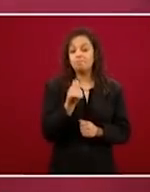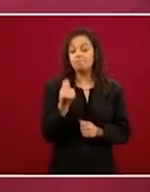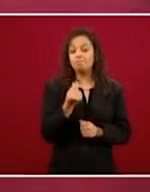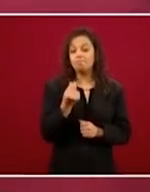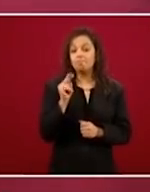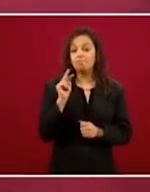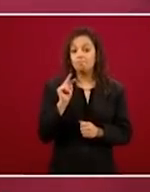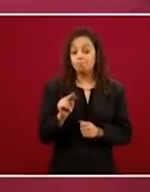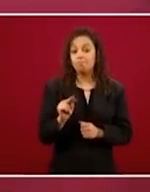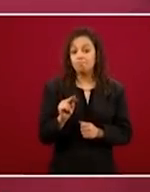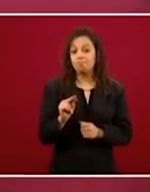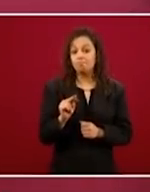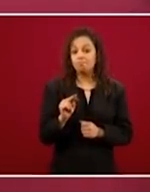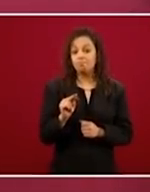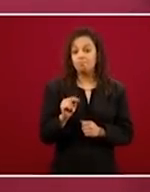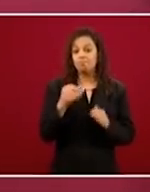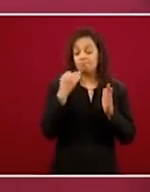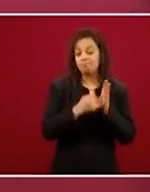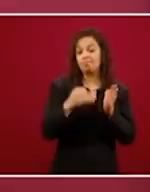déficits